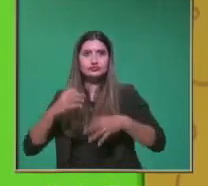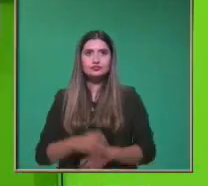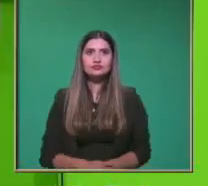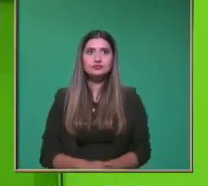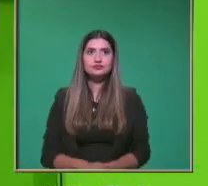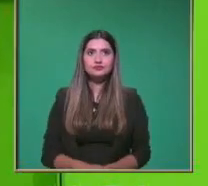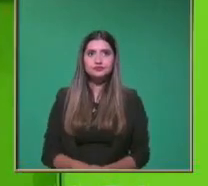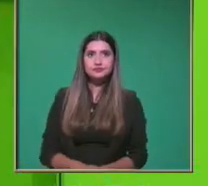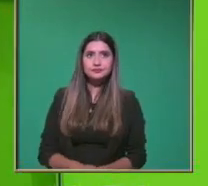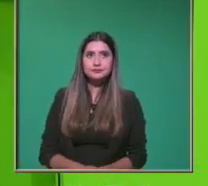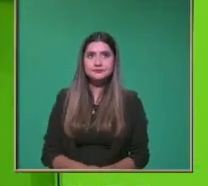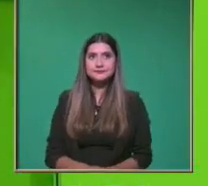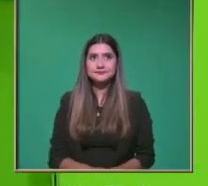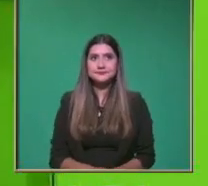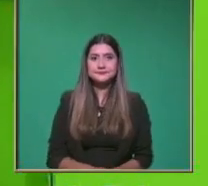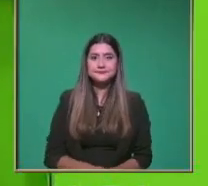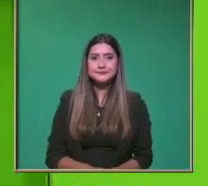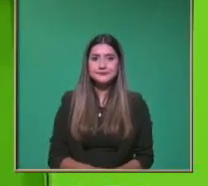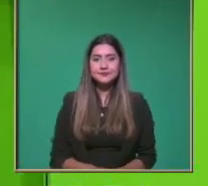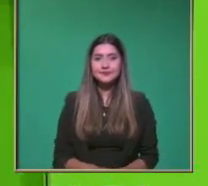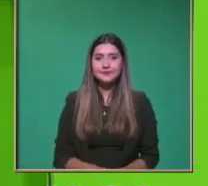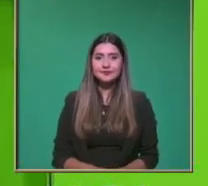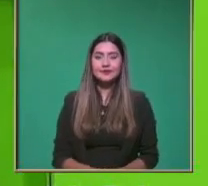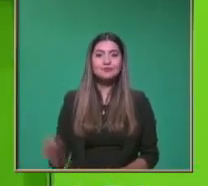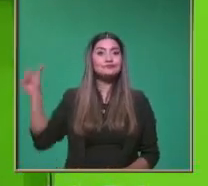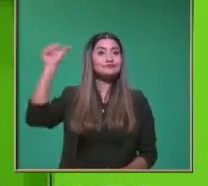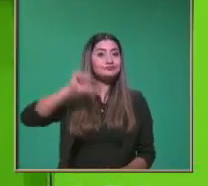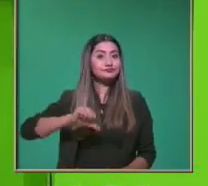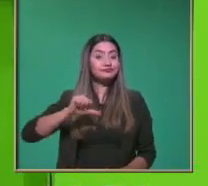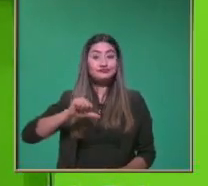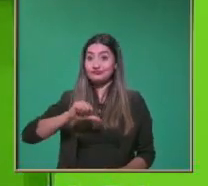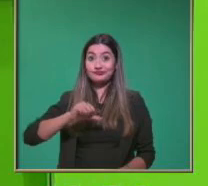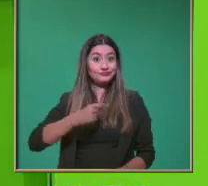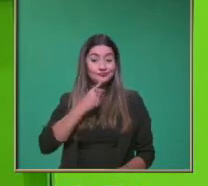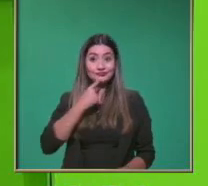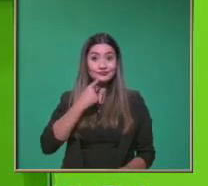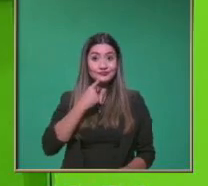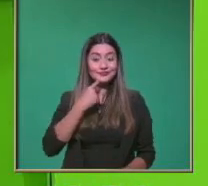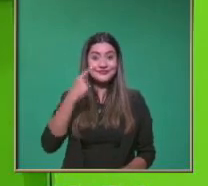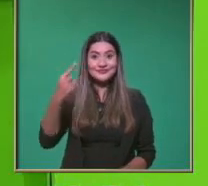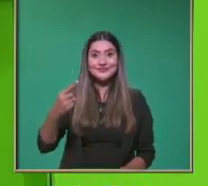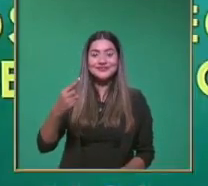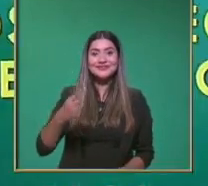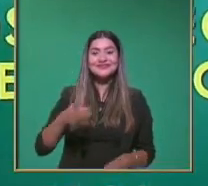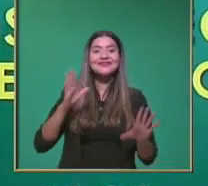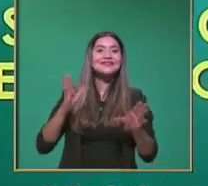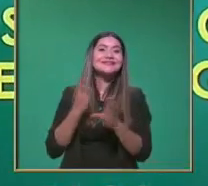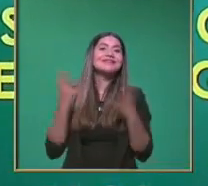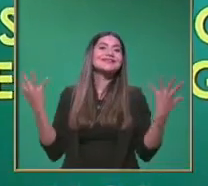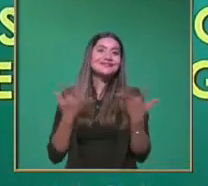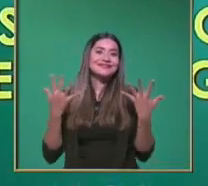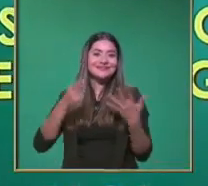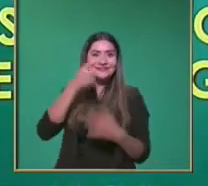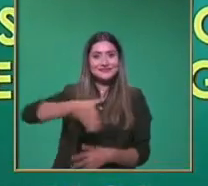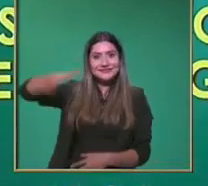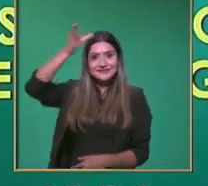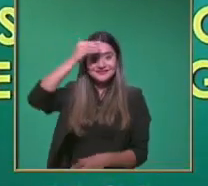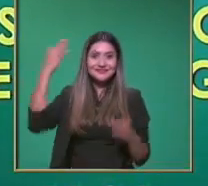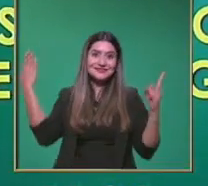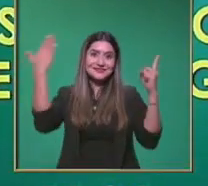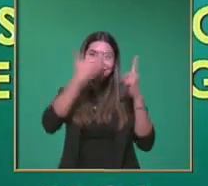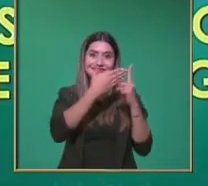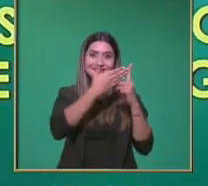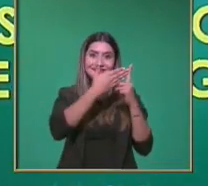maestra. Pues, ¿qué creen, niños? Ahora no les voy a decir qué letra vamos a ver. No vamos a ver primero el aprendizaje esperado. ¿Saben qué? Hoy vamos